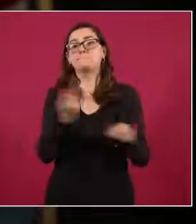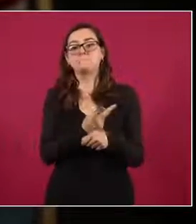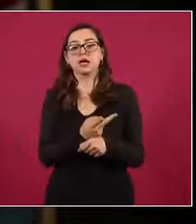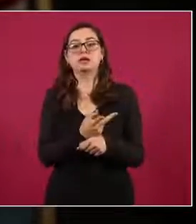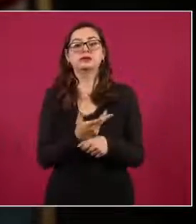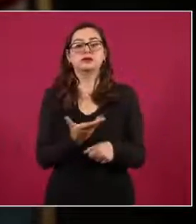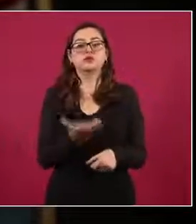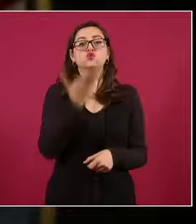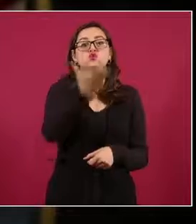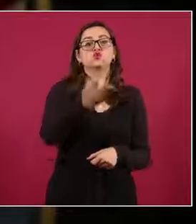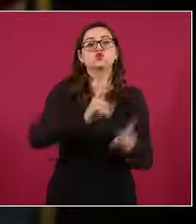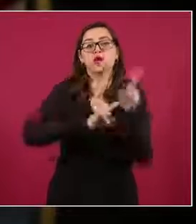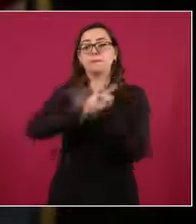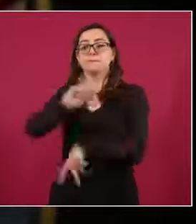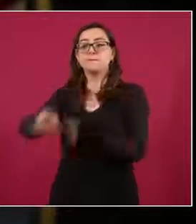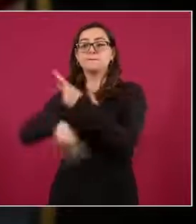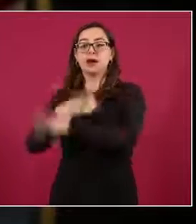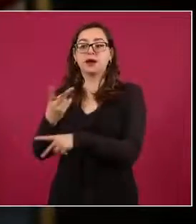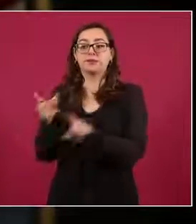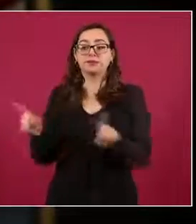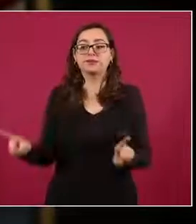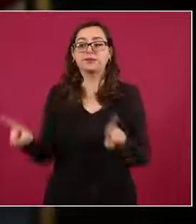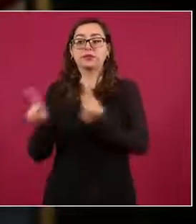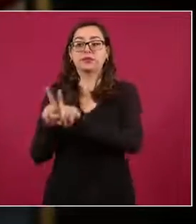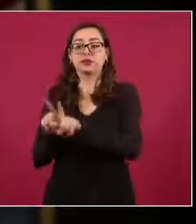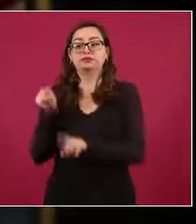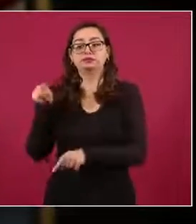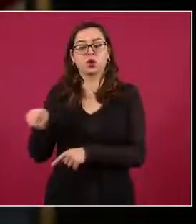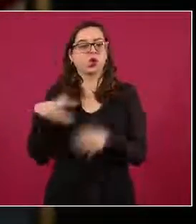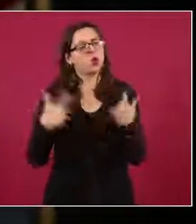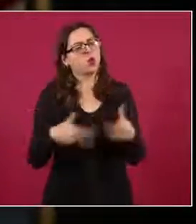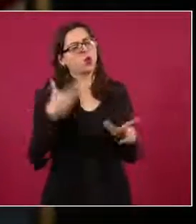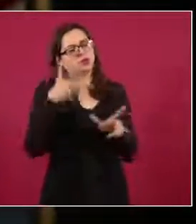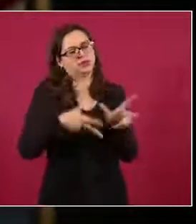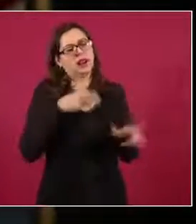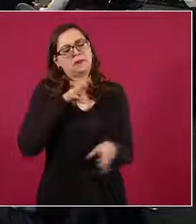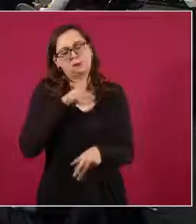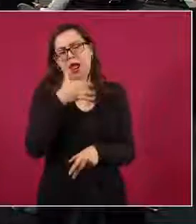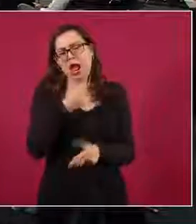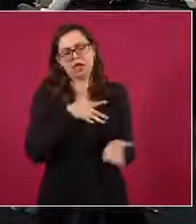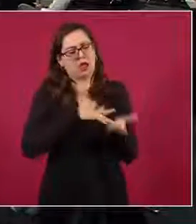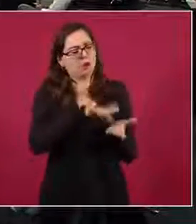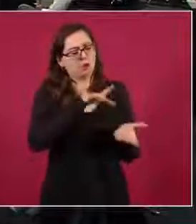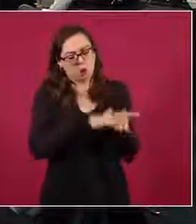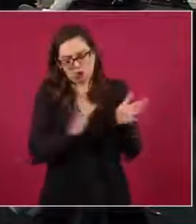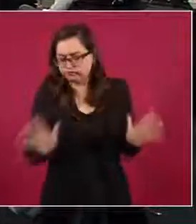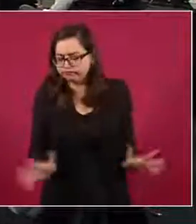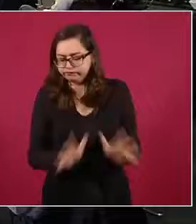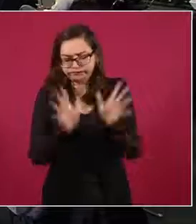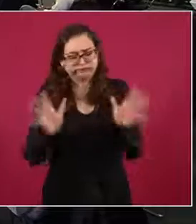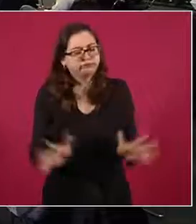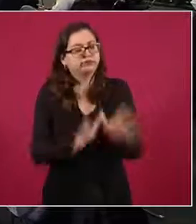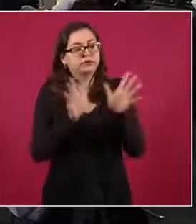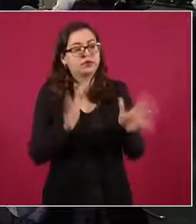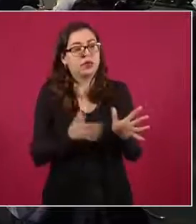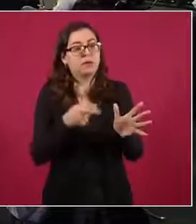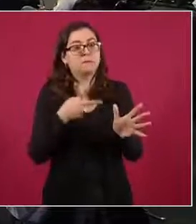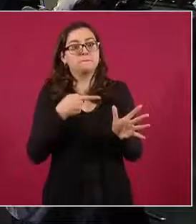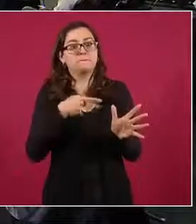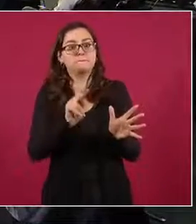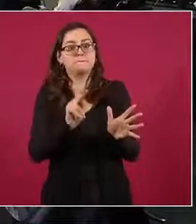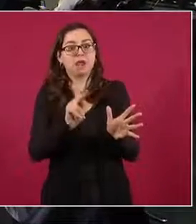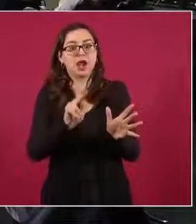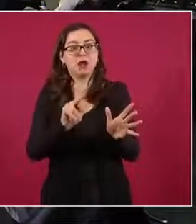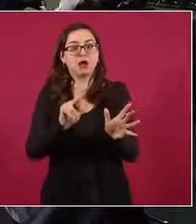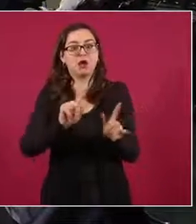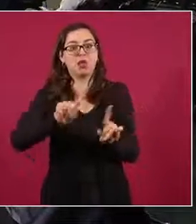de su gobierno, menciona que está a favor del Tren Maya, que lo va a apoyar, que lo va a tener, pero por otro lado